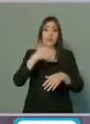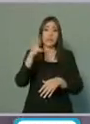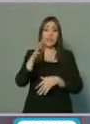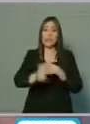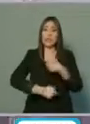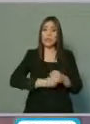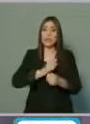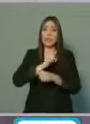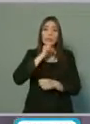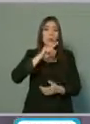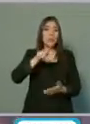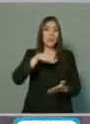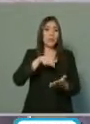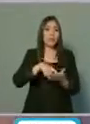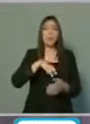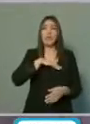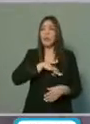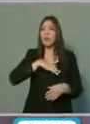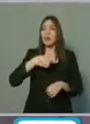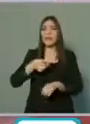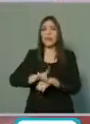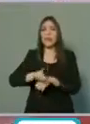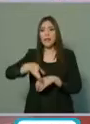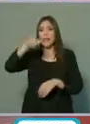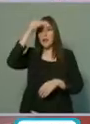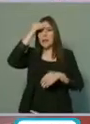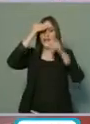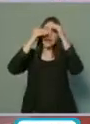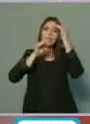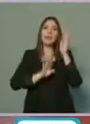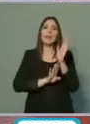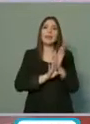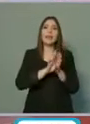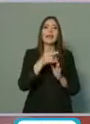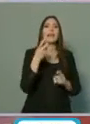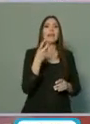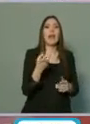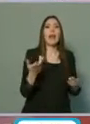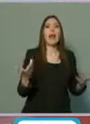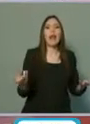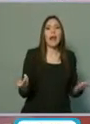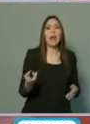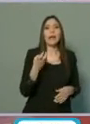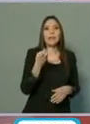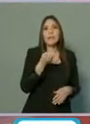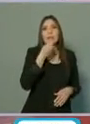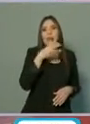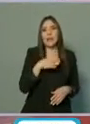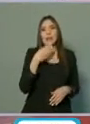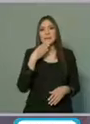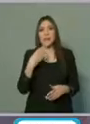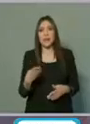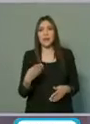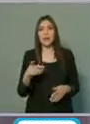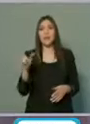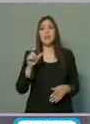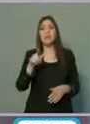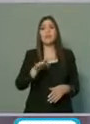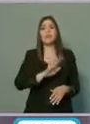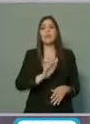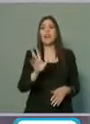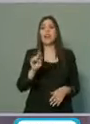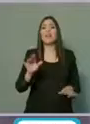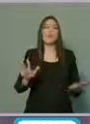muy feliz y todo el tiempo aprender y todo el tiempo querer ser mejor. Ahí es cuando uno dice, eso está bien. La zona de confort es cuando ya no